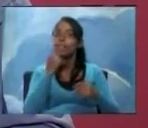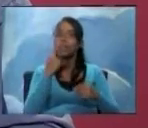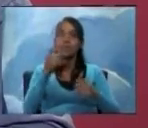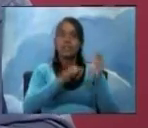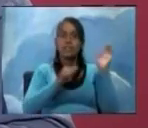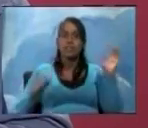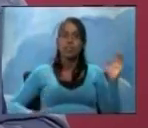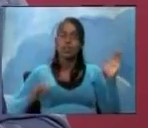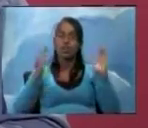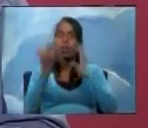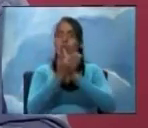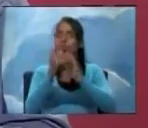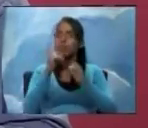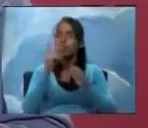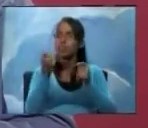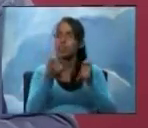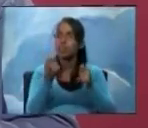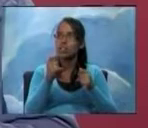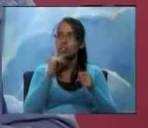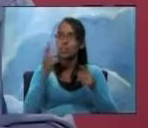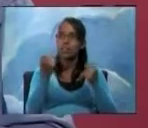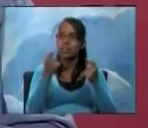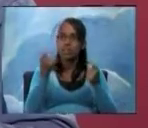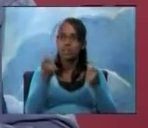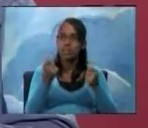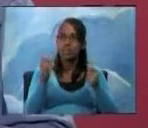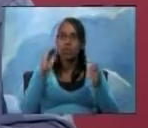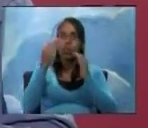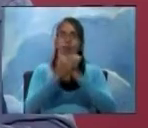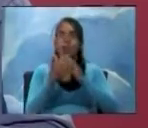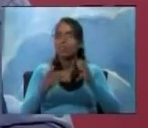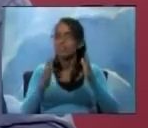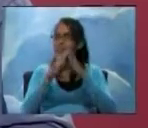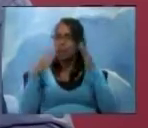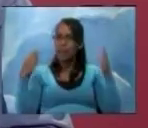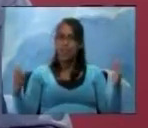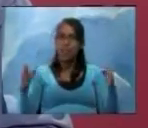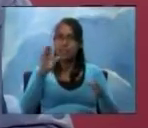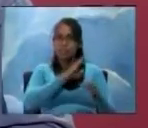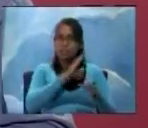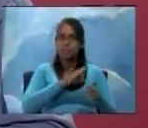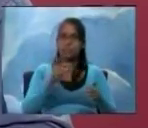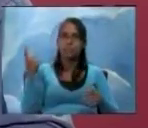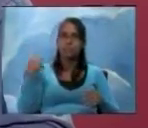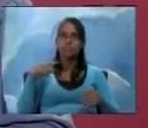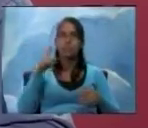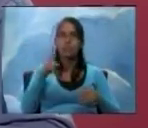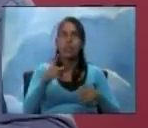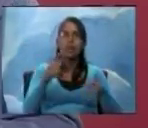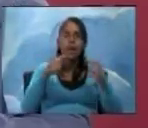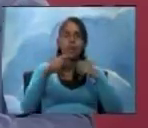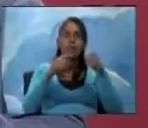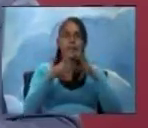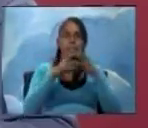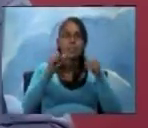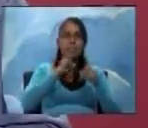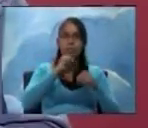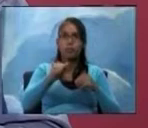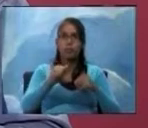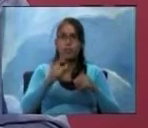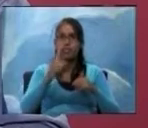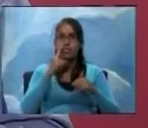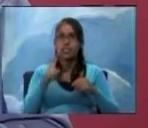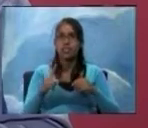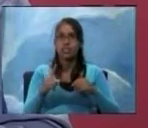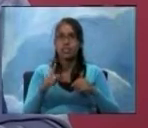guarde el dinero y se enriquezca él. Que guarde grandes capitales el que tiene un negocio y aumente sus